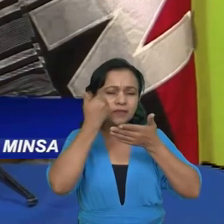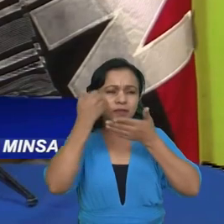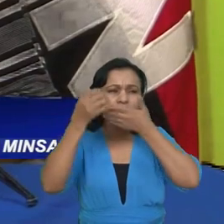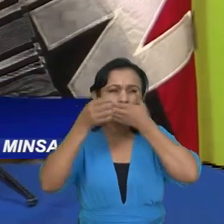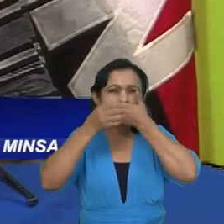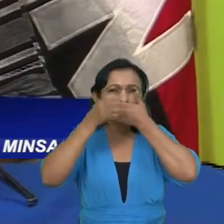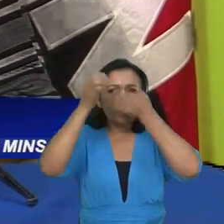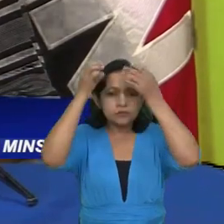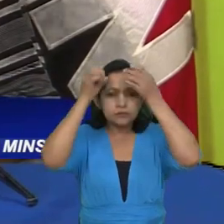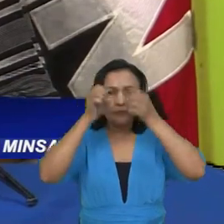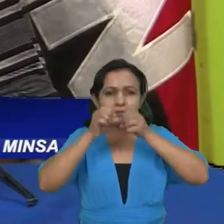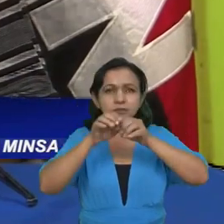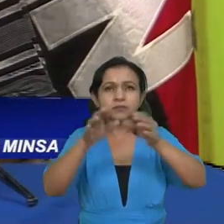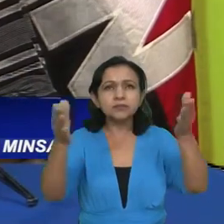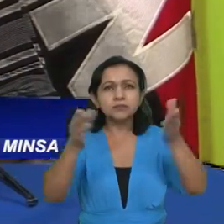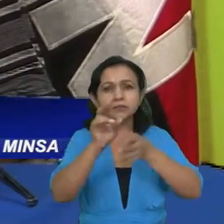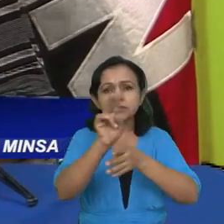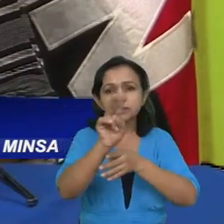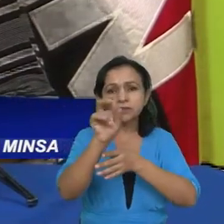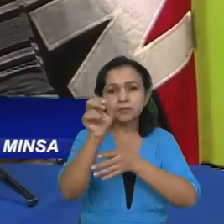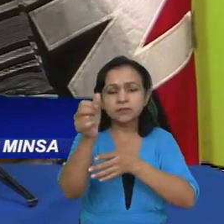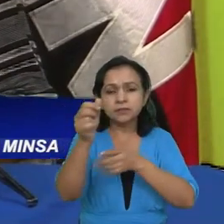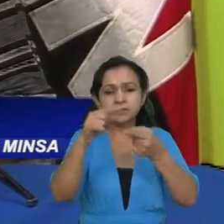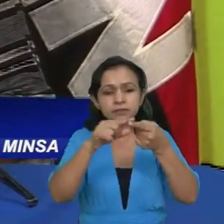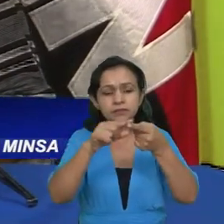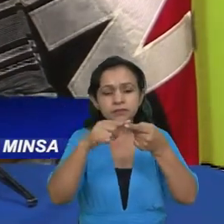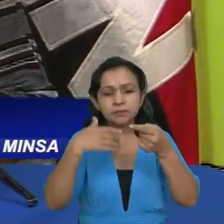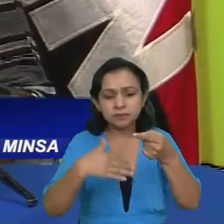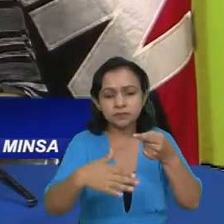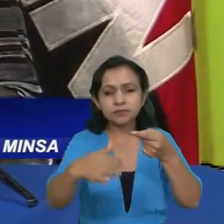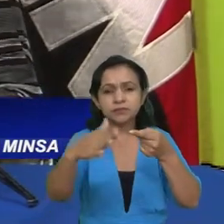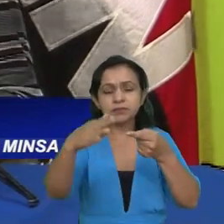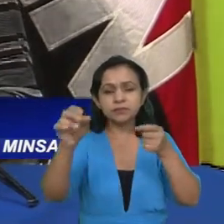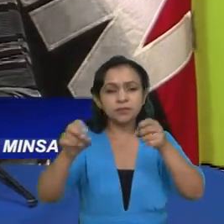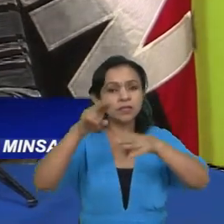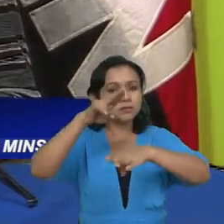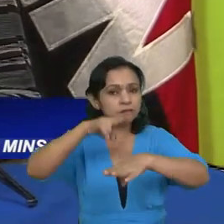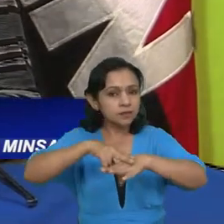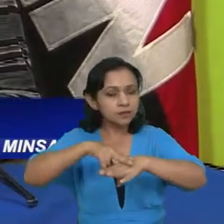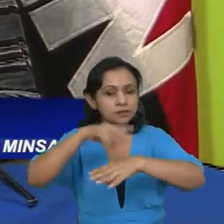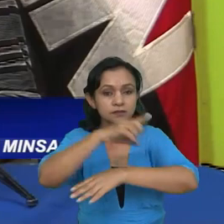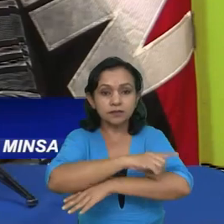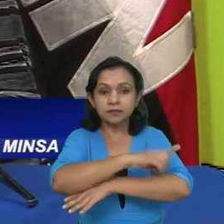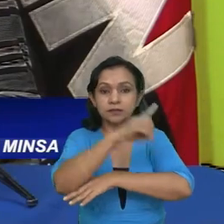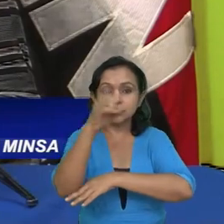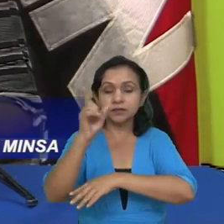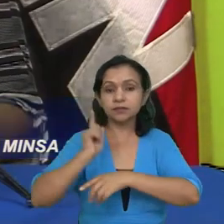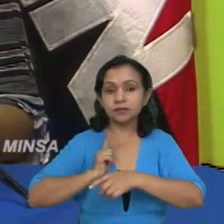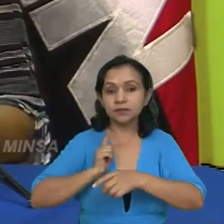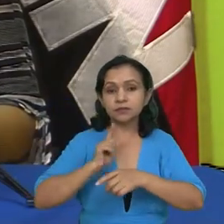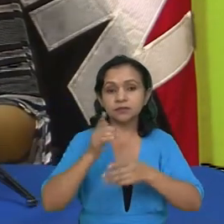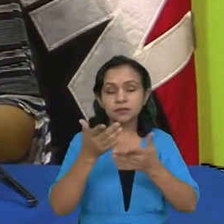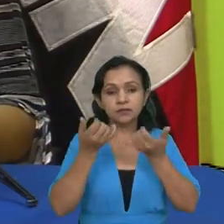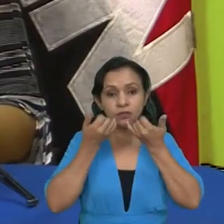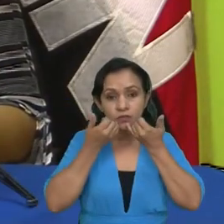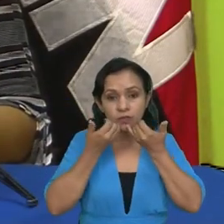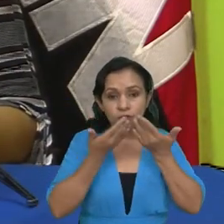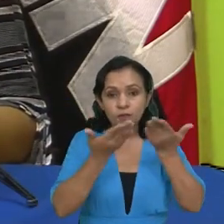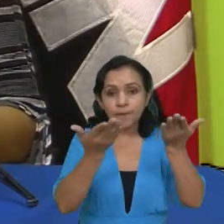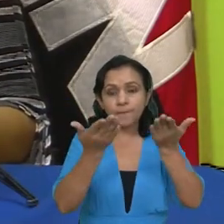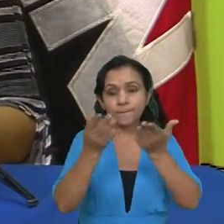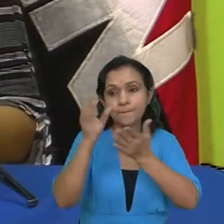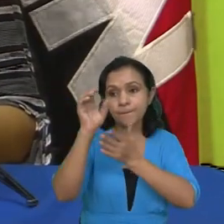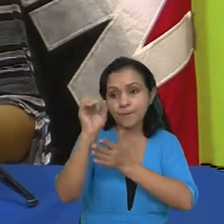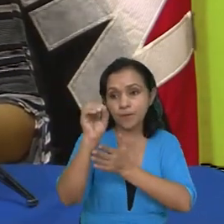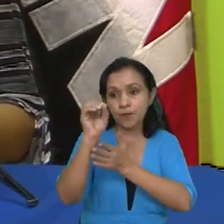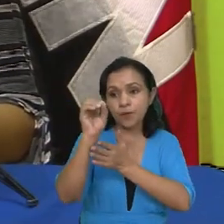la fecha del 26 de febrero y también a nivel nacional al día de hoy se reportan a través de la información que recibimos de la